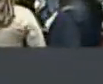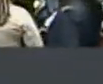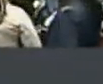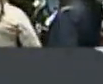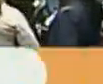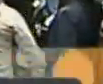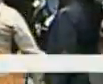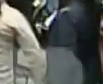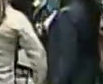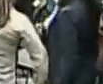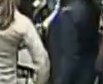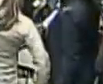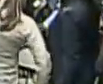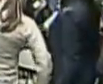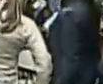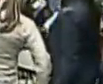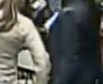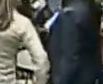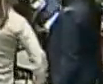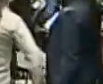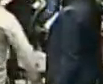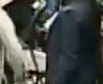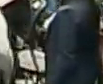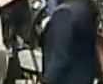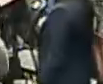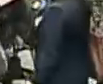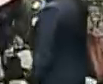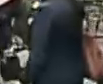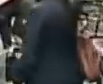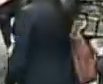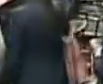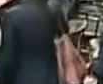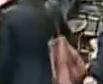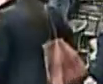del Palacio Federal Legislativo y con ello devolvemos el contacto a los estudios. Adelante.